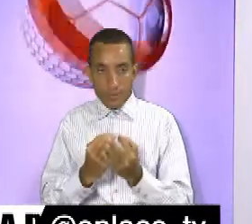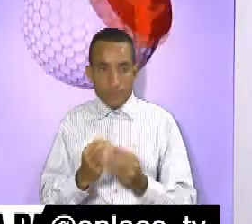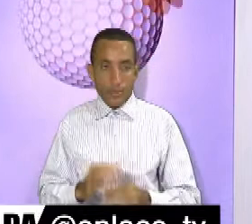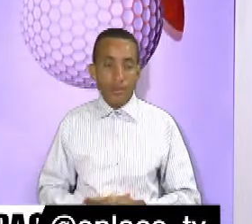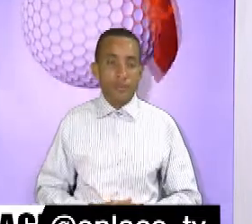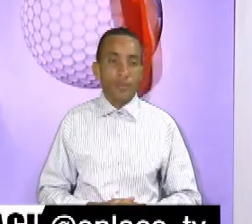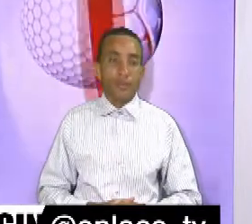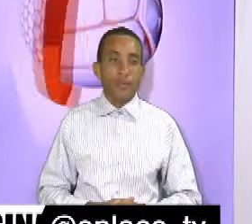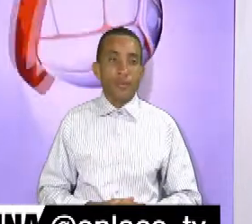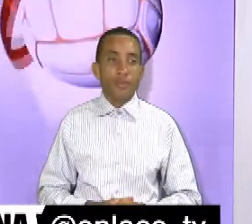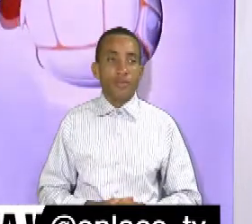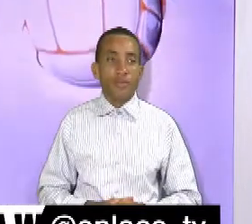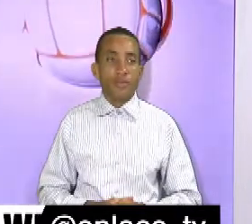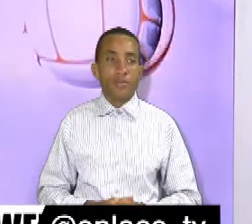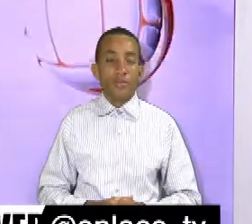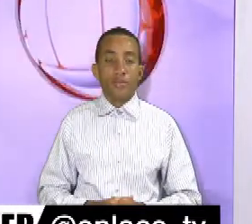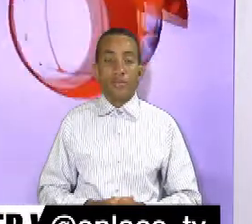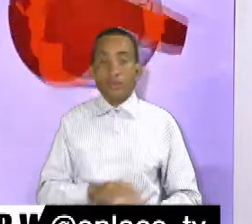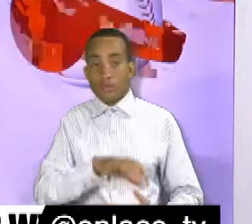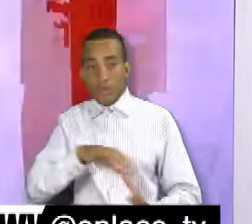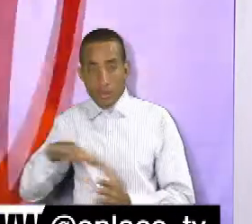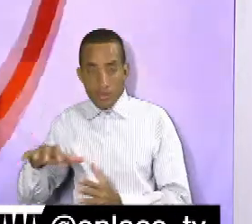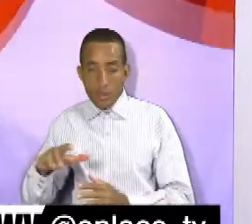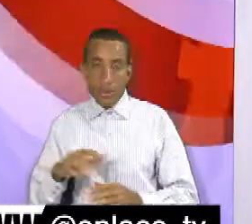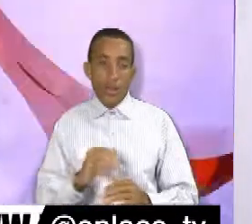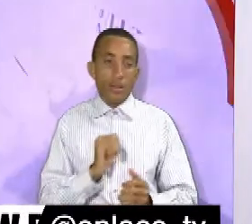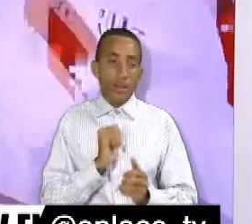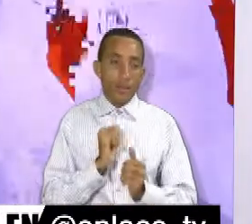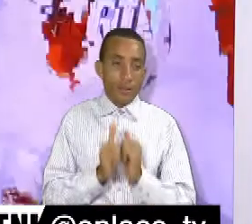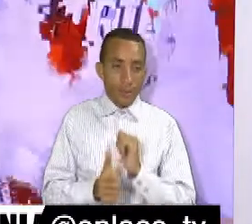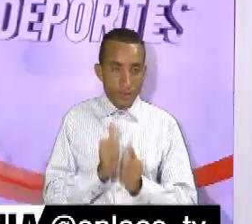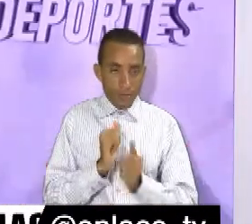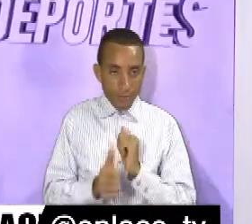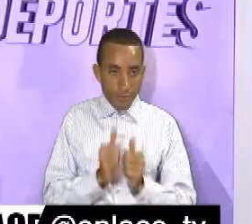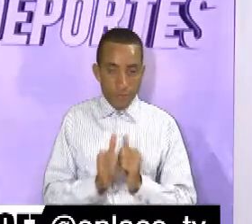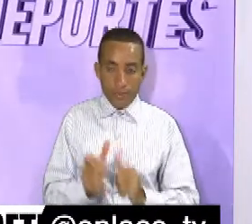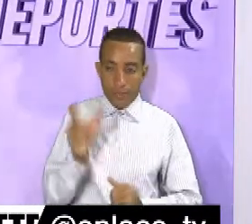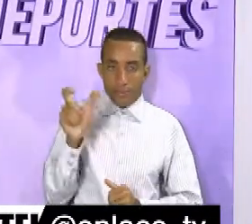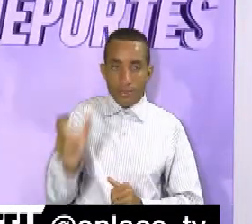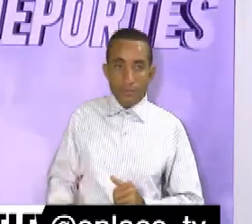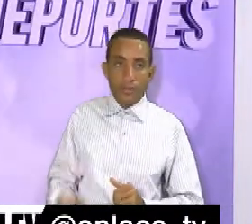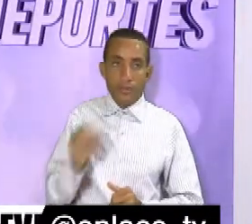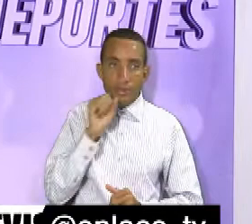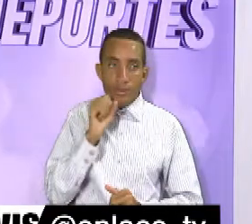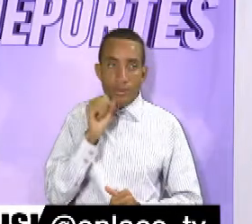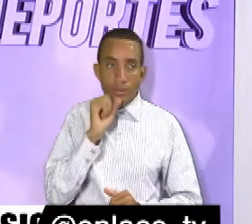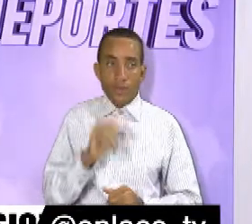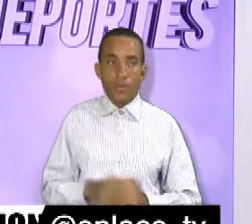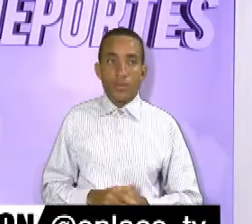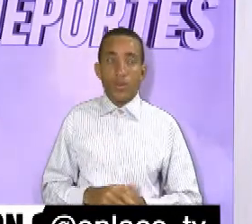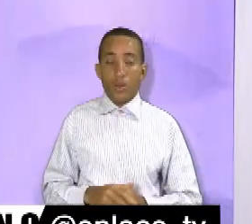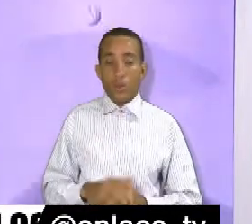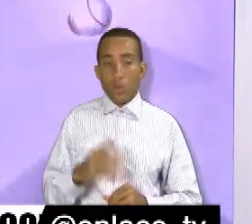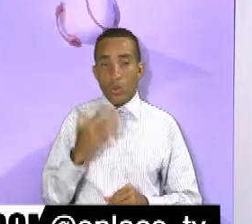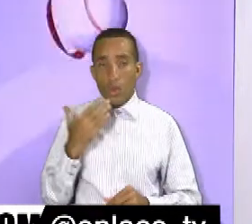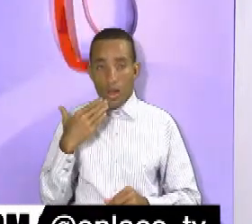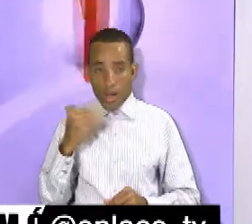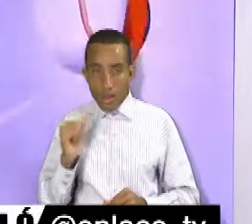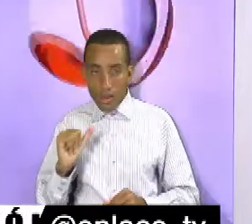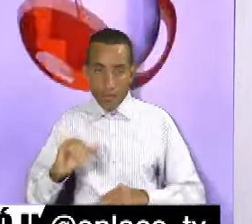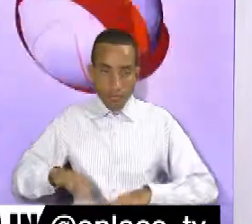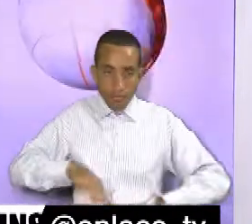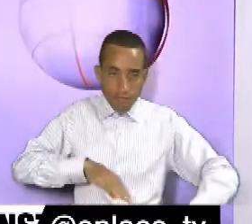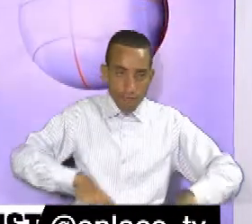continuamos hablando de deportistas barranqueños que dejan en alto el nombre de Barranca Bermeja. Tal es el ejemplo de una patinadora barranqueña que también